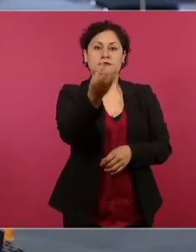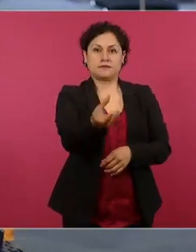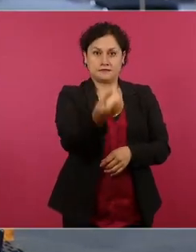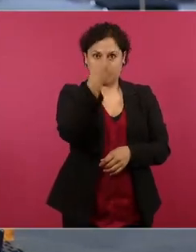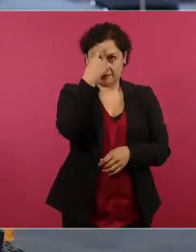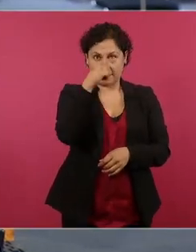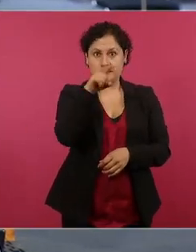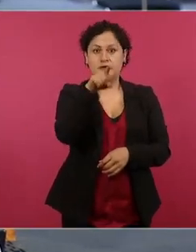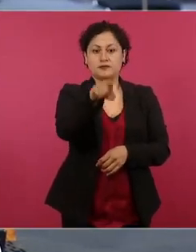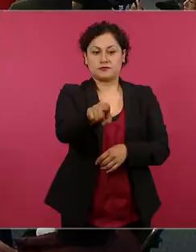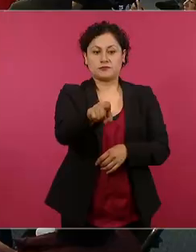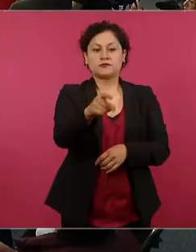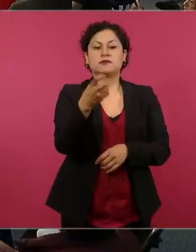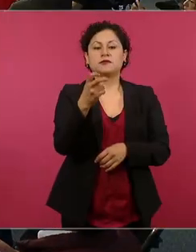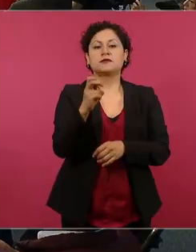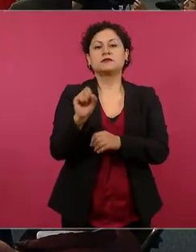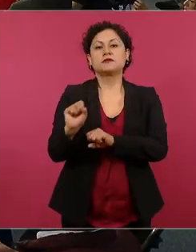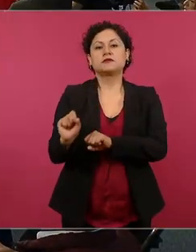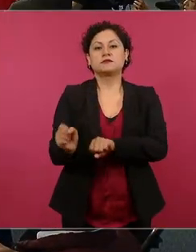hockey.